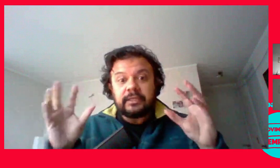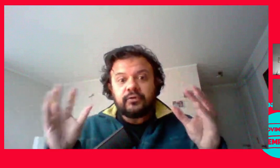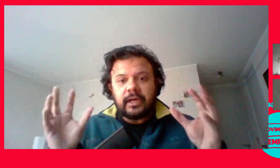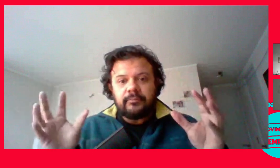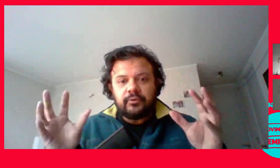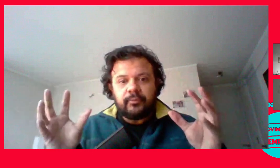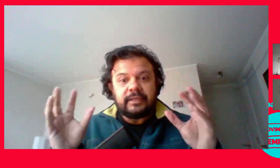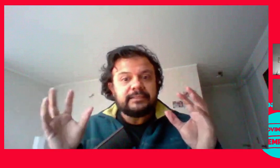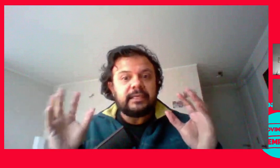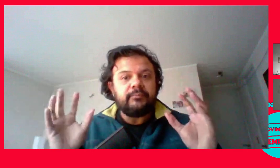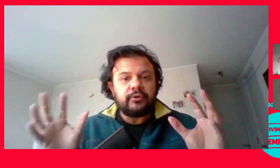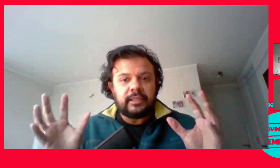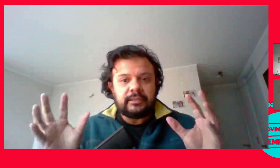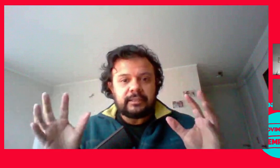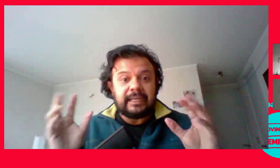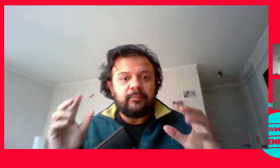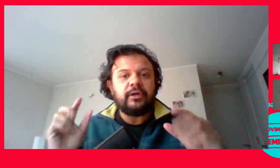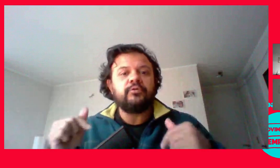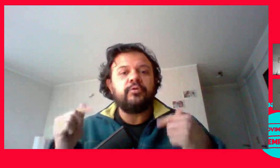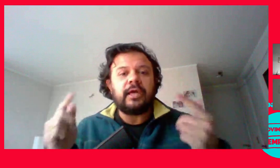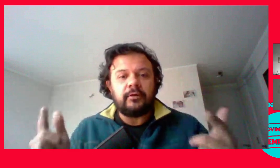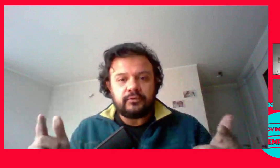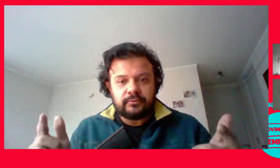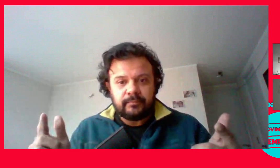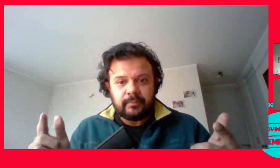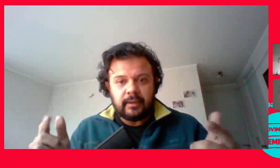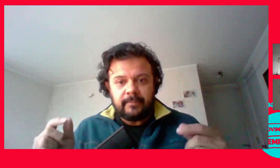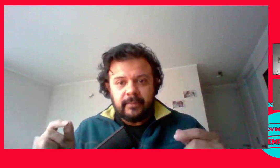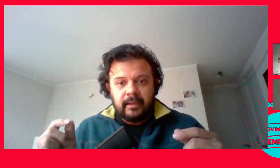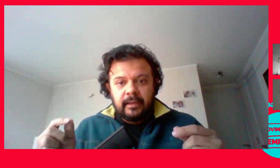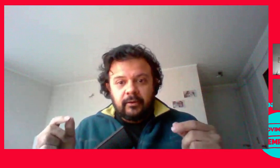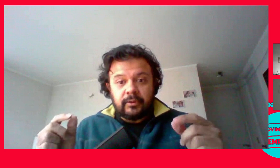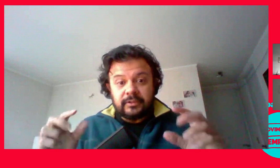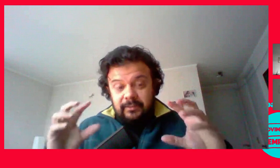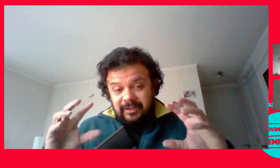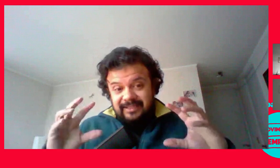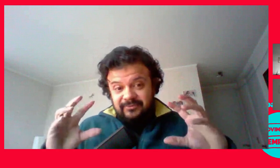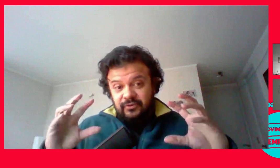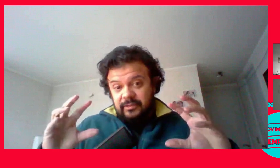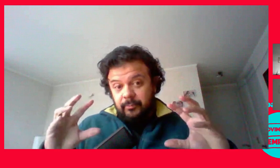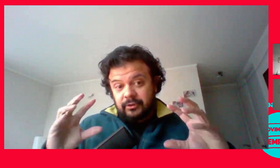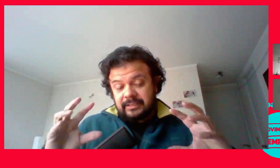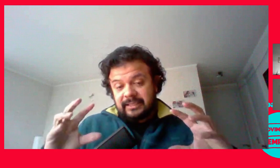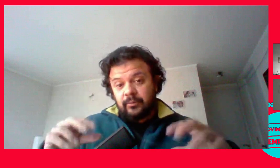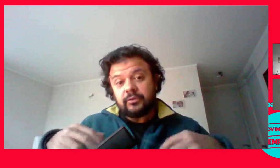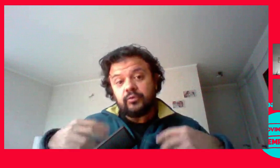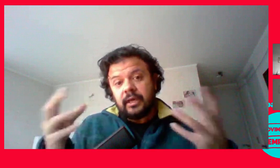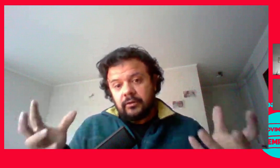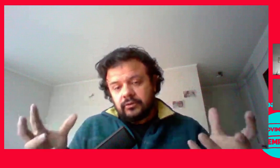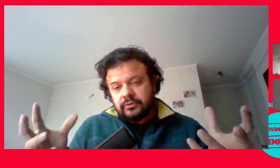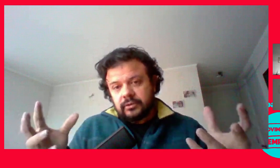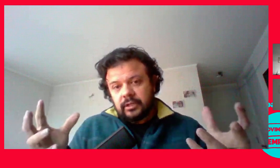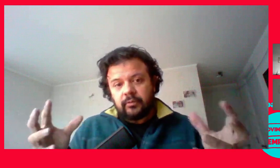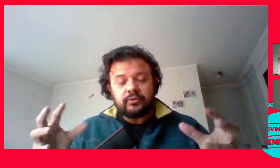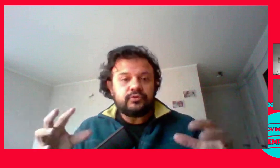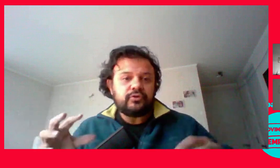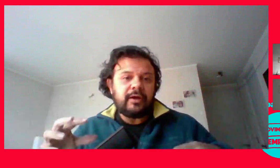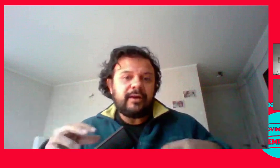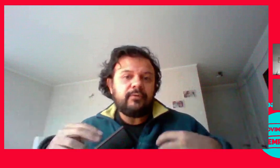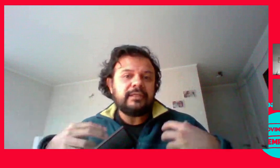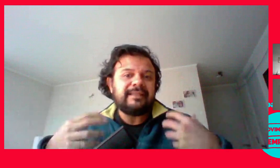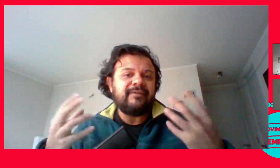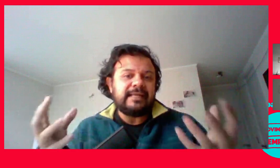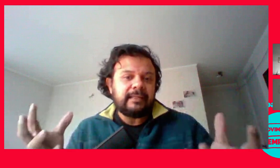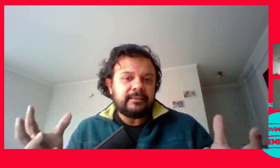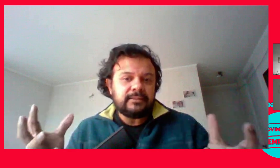decir, bueno, esos cambios pueden ser importantes, tenemos que estudiarlos, ¿ya? Cuando decimos que son importantes, tenemos que estudiarlos, es cuando